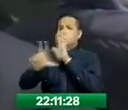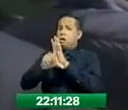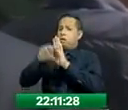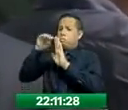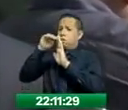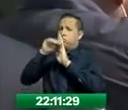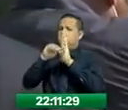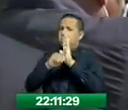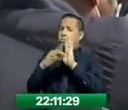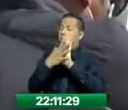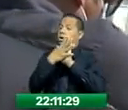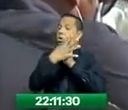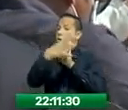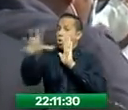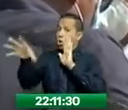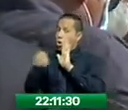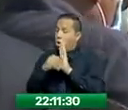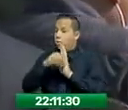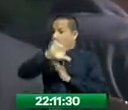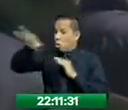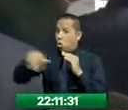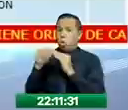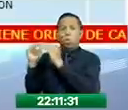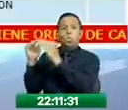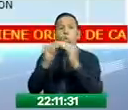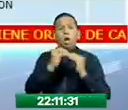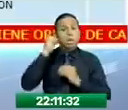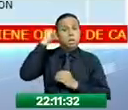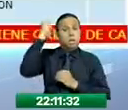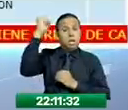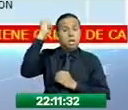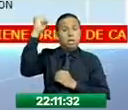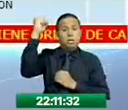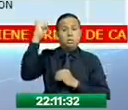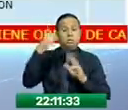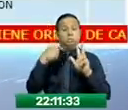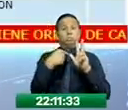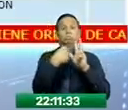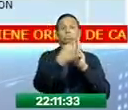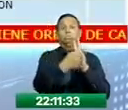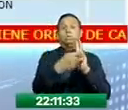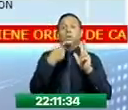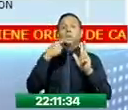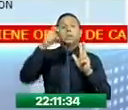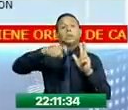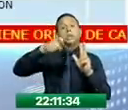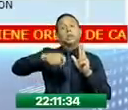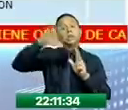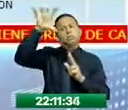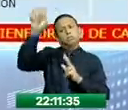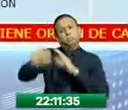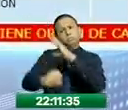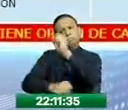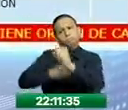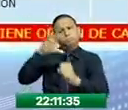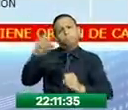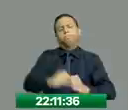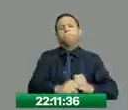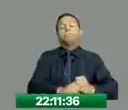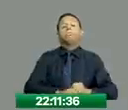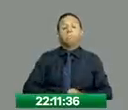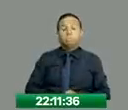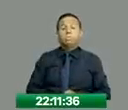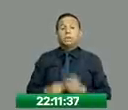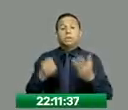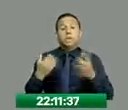gusta los mismos derechos en mi país ellos tienen orden de captura por investigaciones que se realizan para esclarecer lo que han